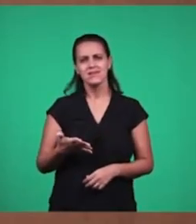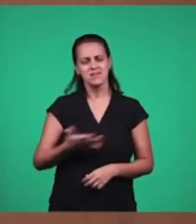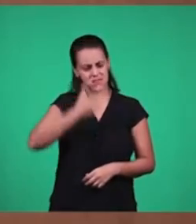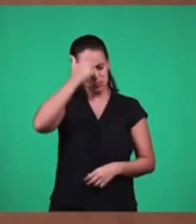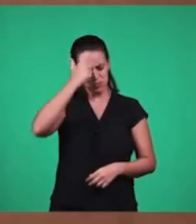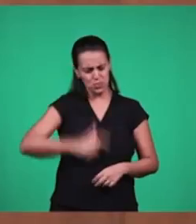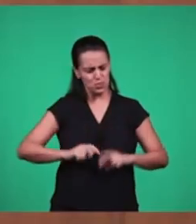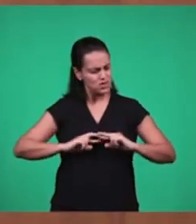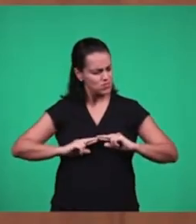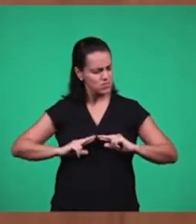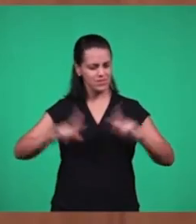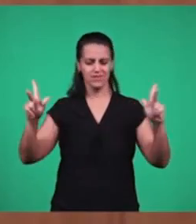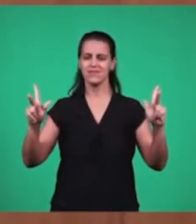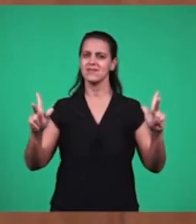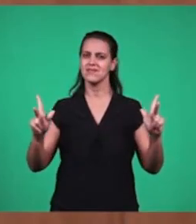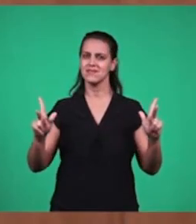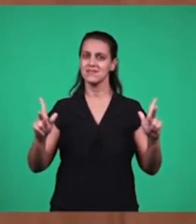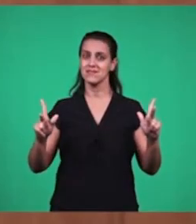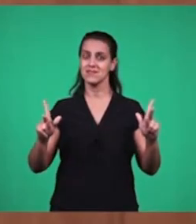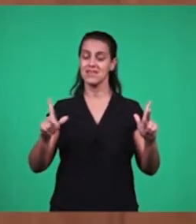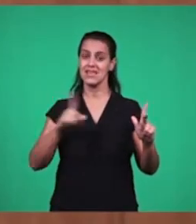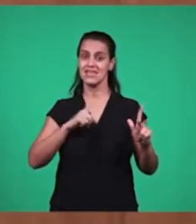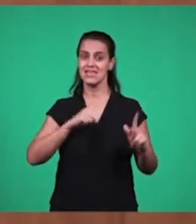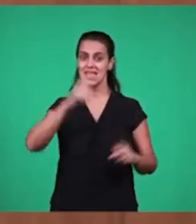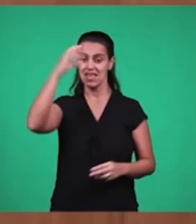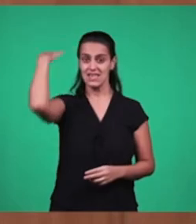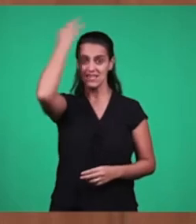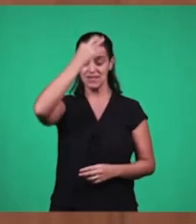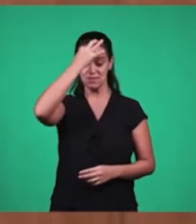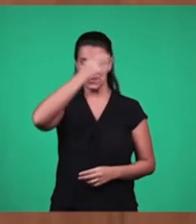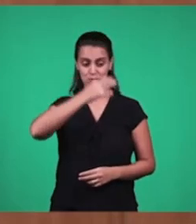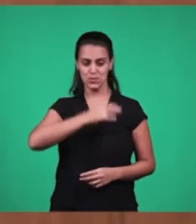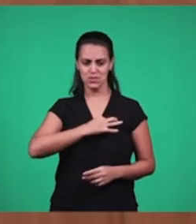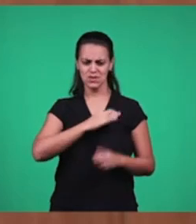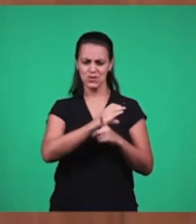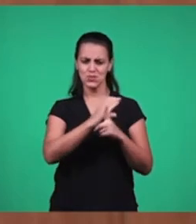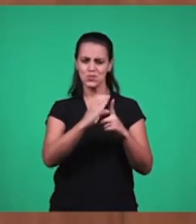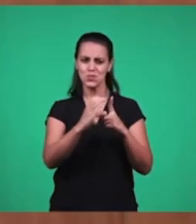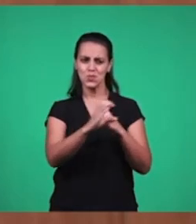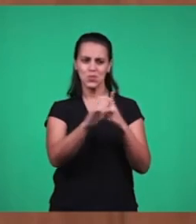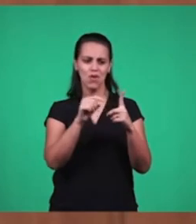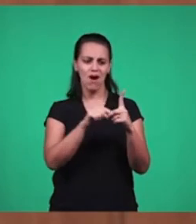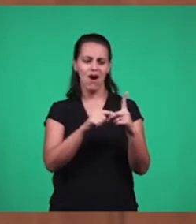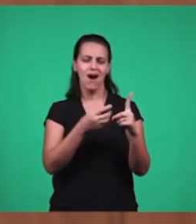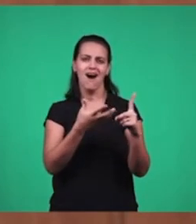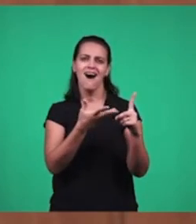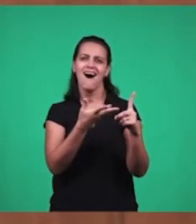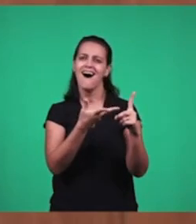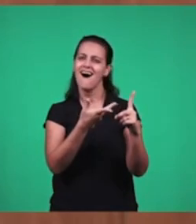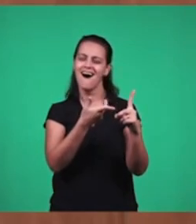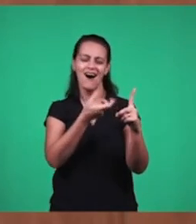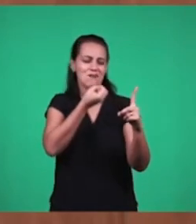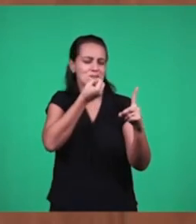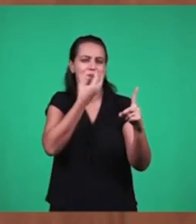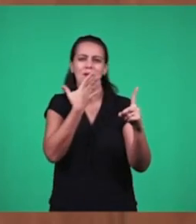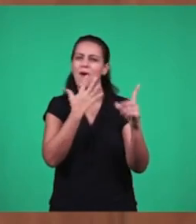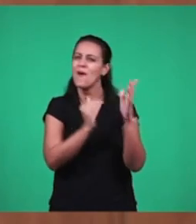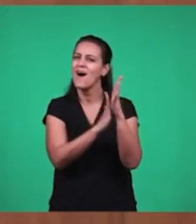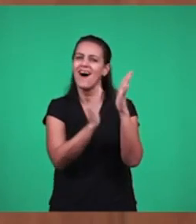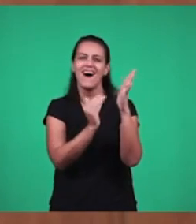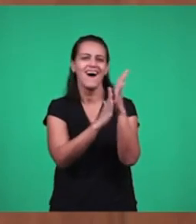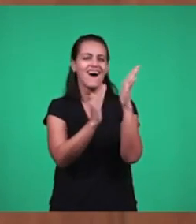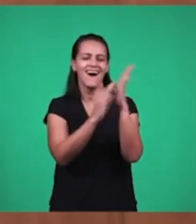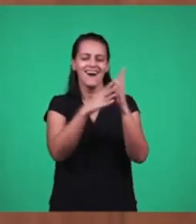nuestro ser. Cuando tenemos al Espíritu Santo, el culto ya no es lo mismo. Nosotros tenemos alegría al cantar